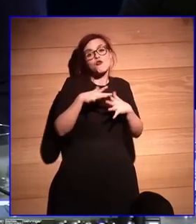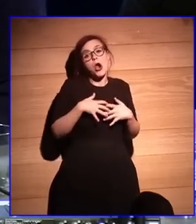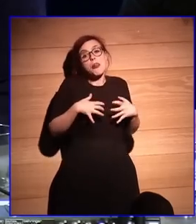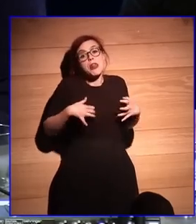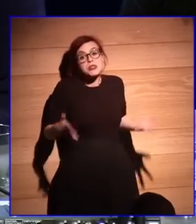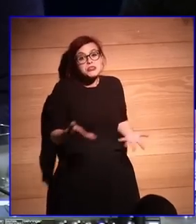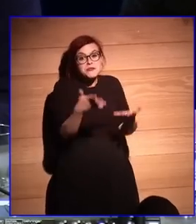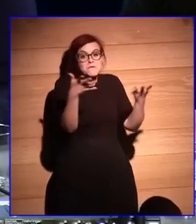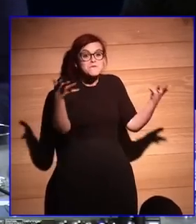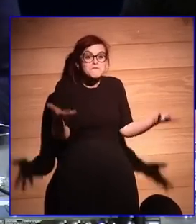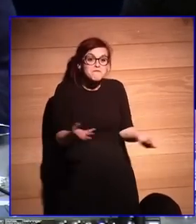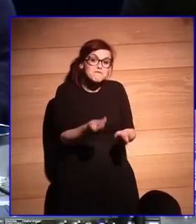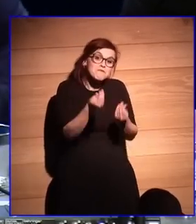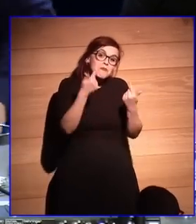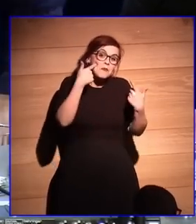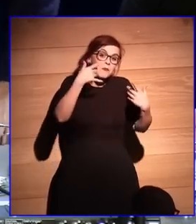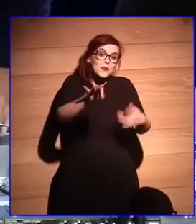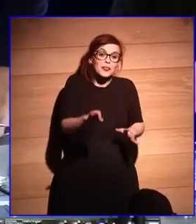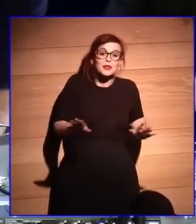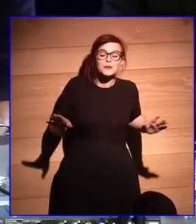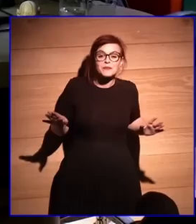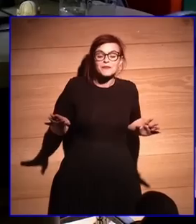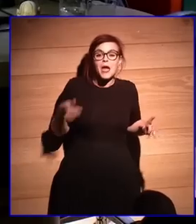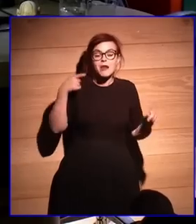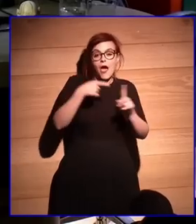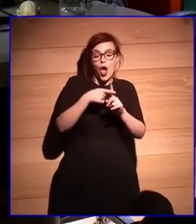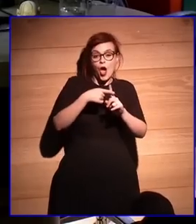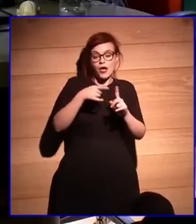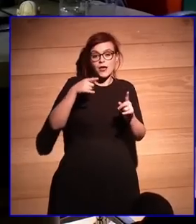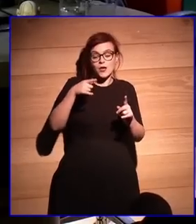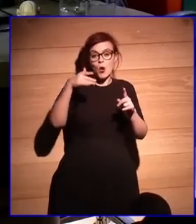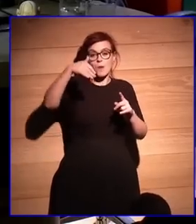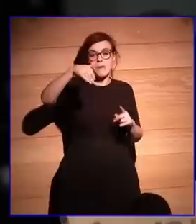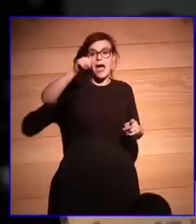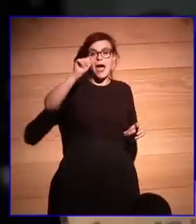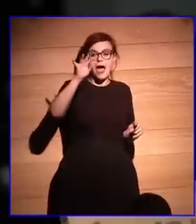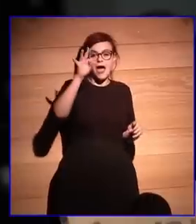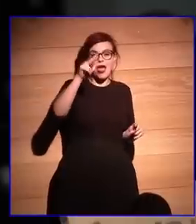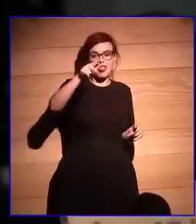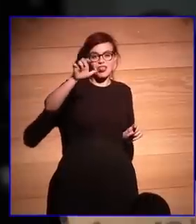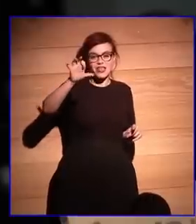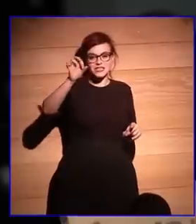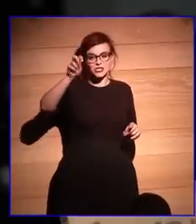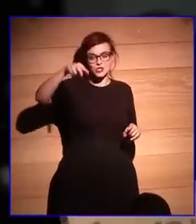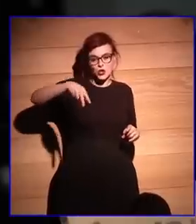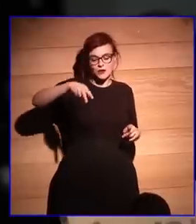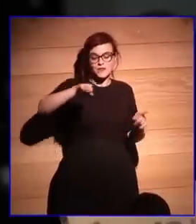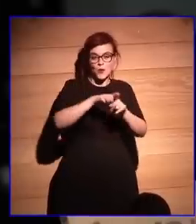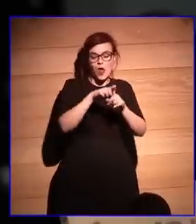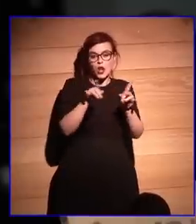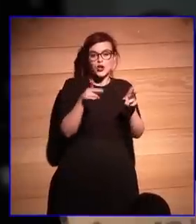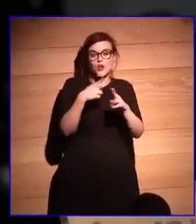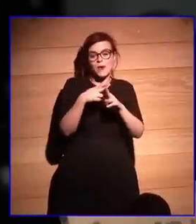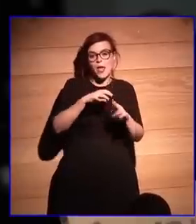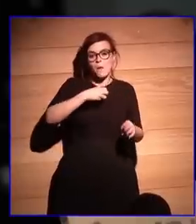mejor sí, pero a una persona... Tampoco es inquina, ¿eh? Hay un relato de Matheson que se llama Button, con botón,